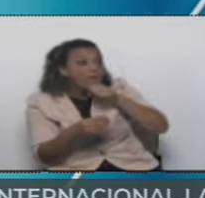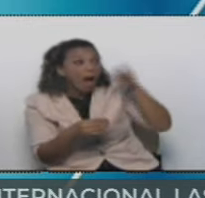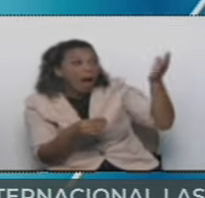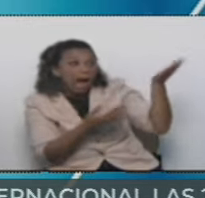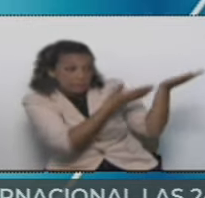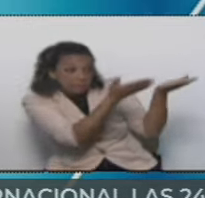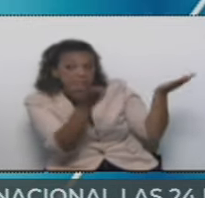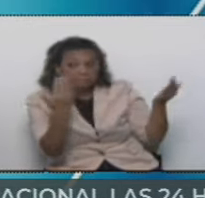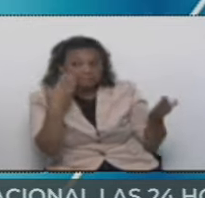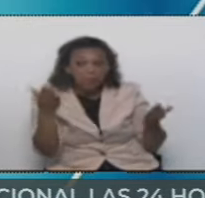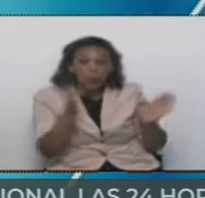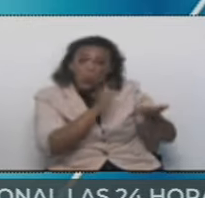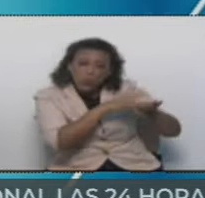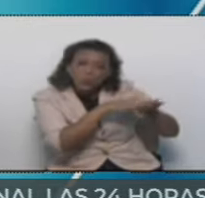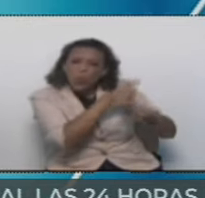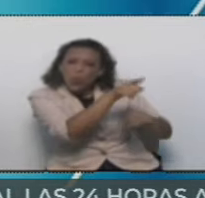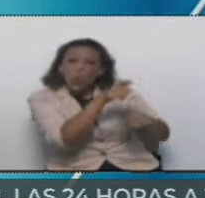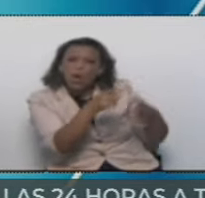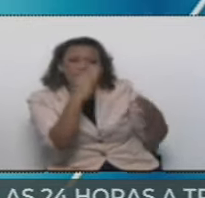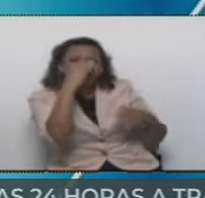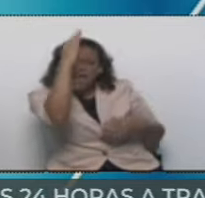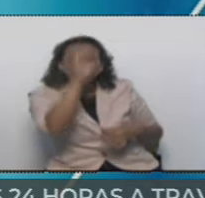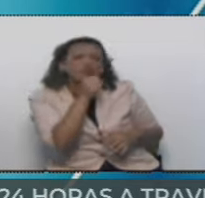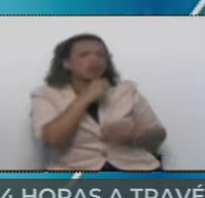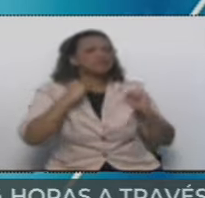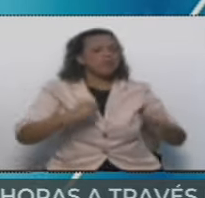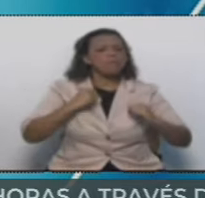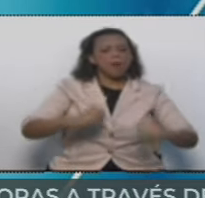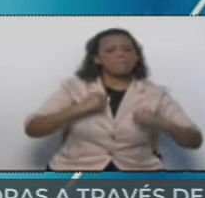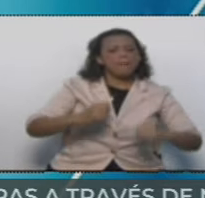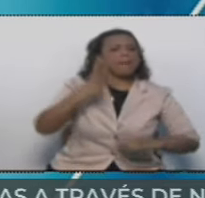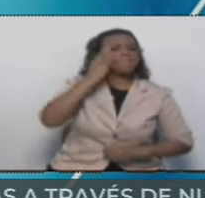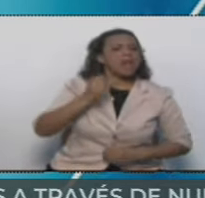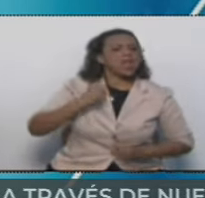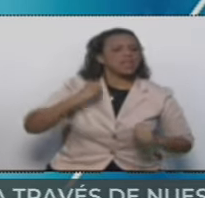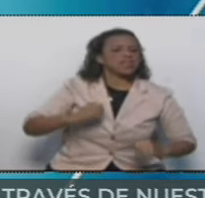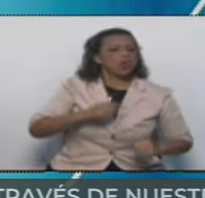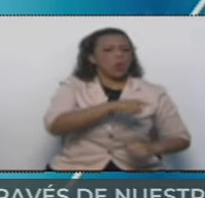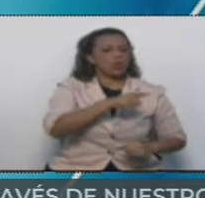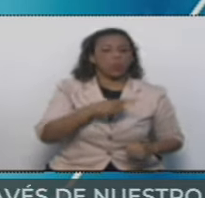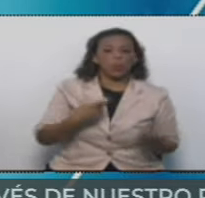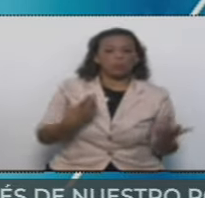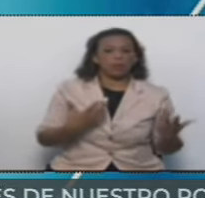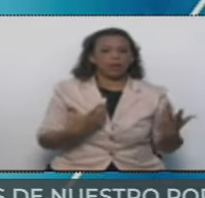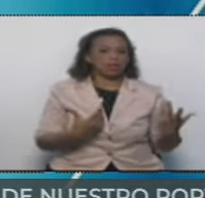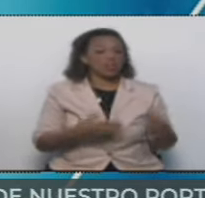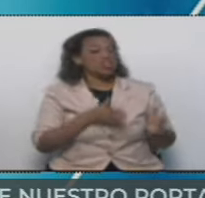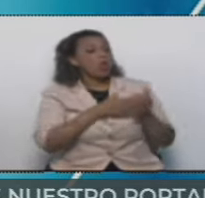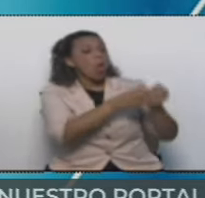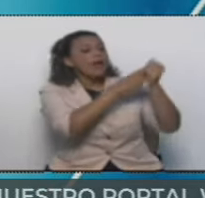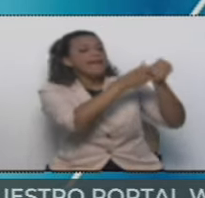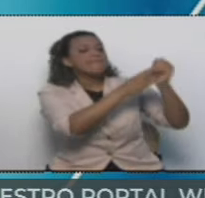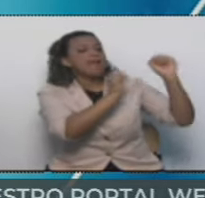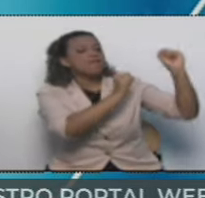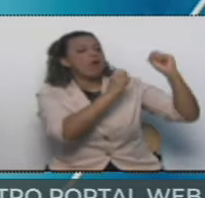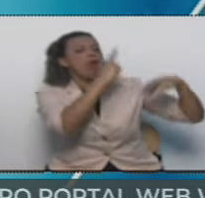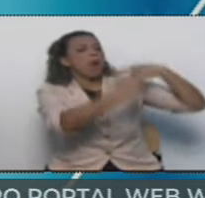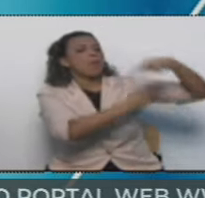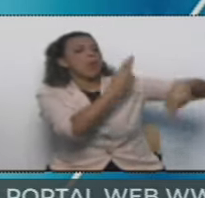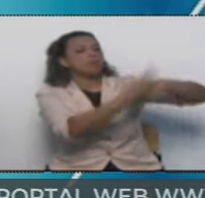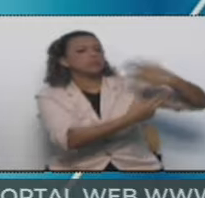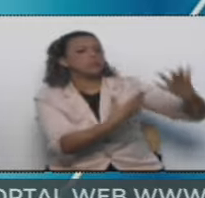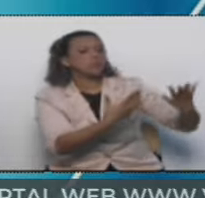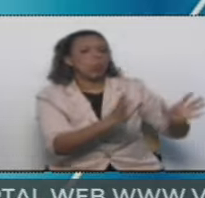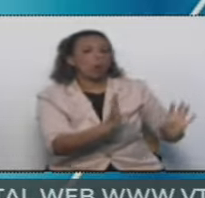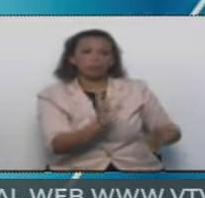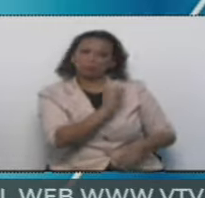le dicen, no, los señores mayores son los que tienen más experiencia y conocimiento y son los que guían esta revolución, y